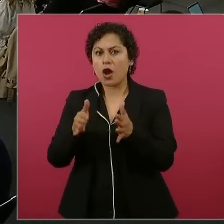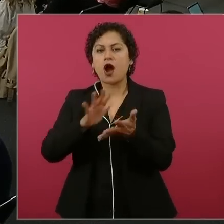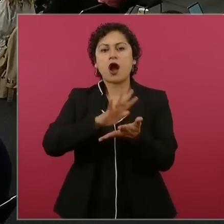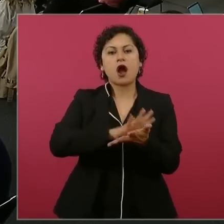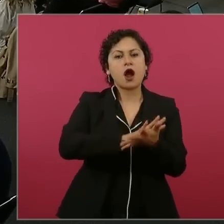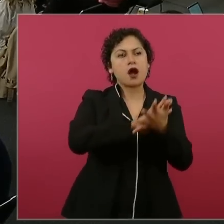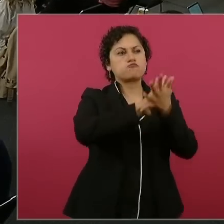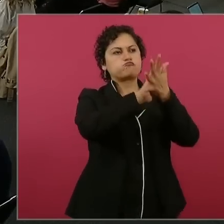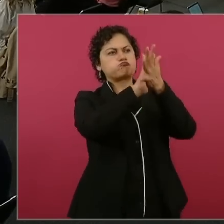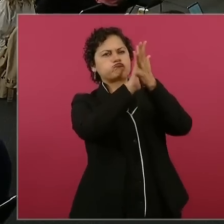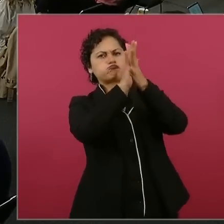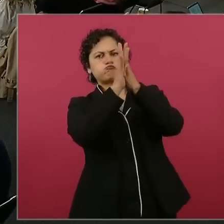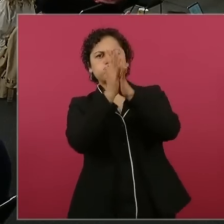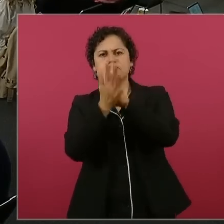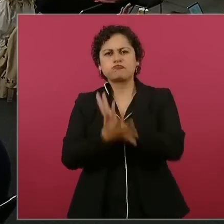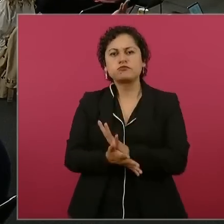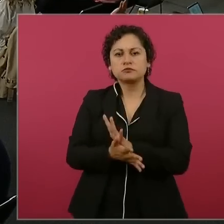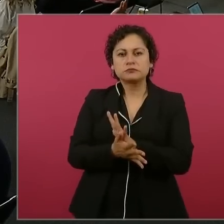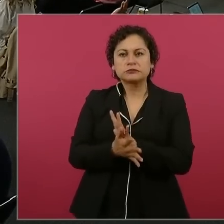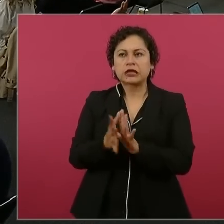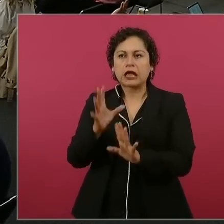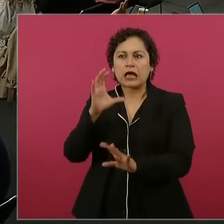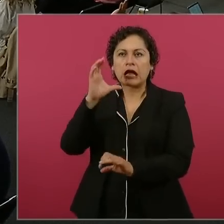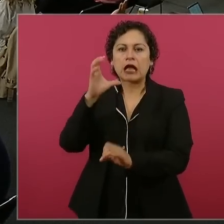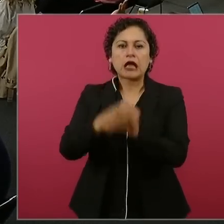transformación, sentar las bases